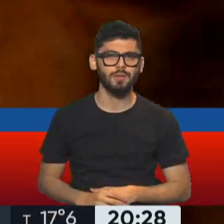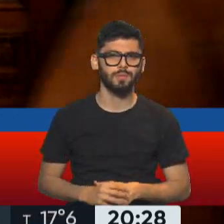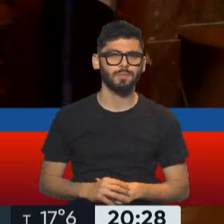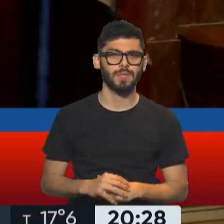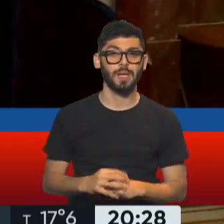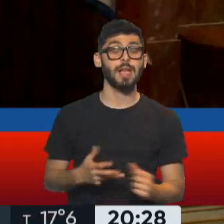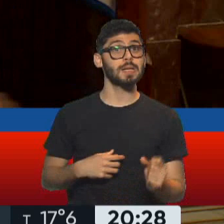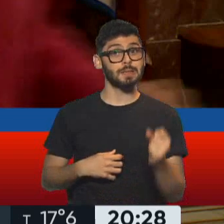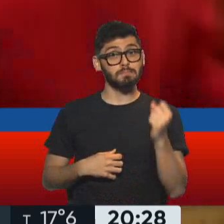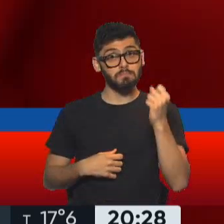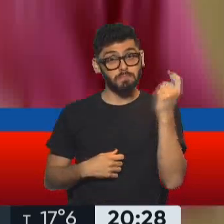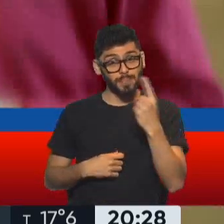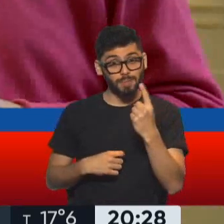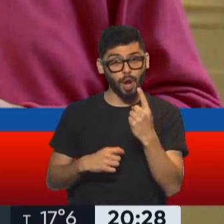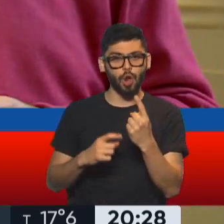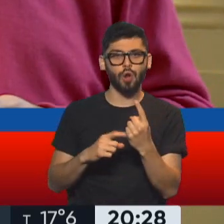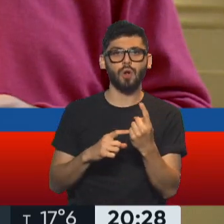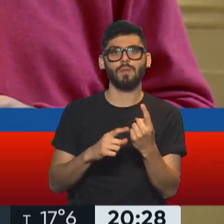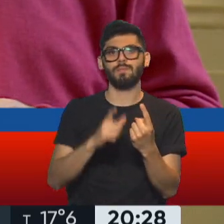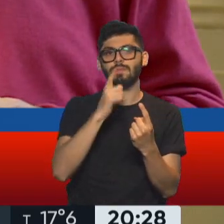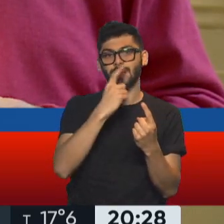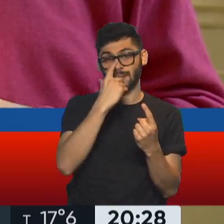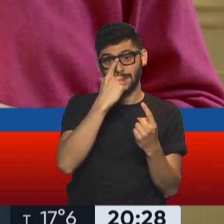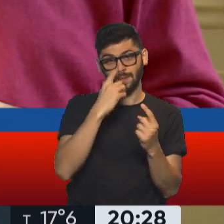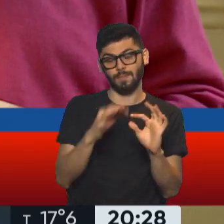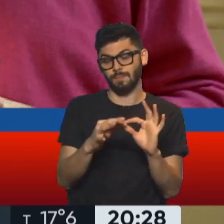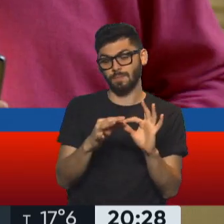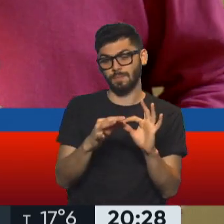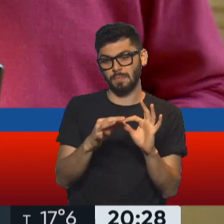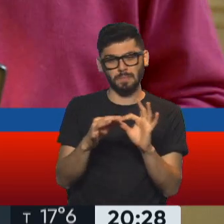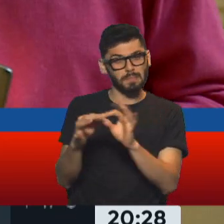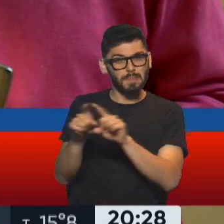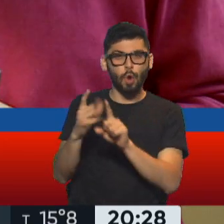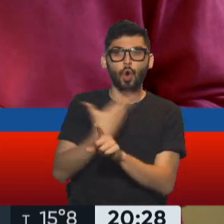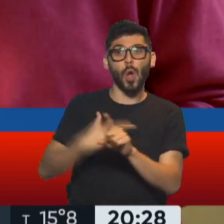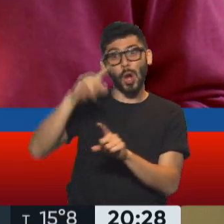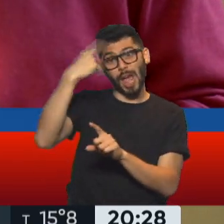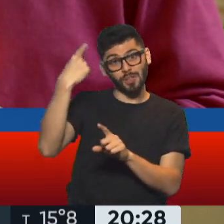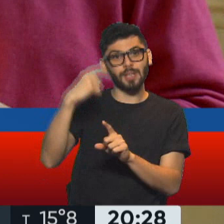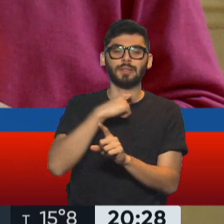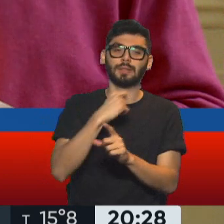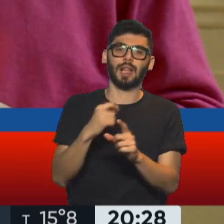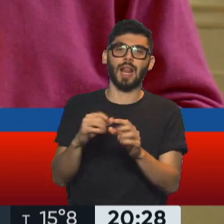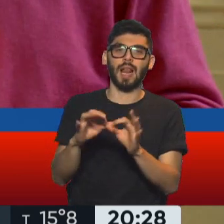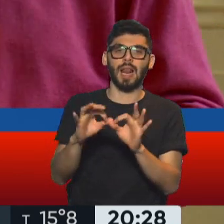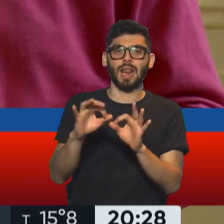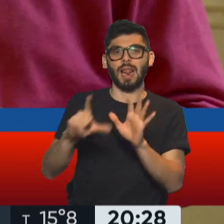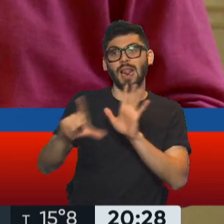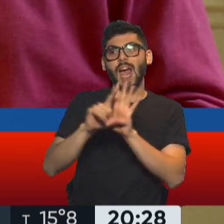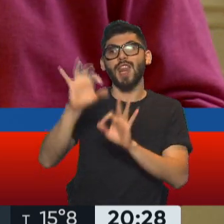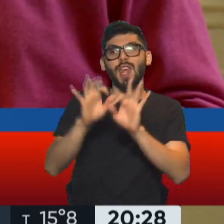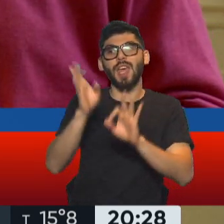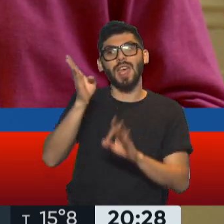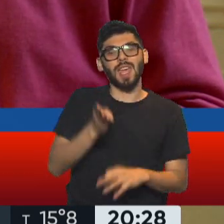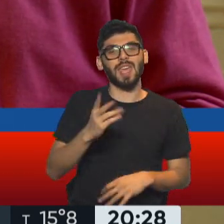que creo que viene en la línea de lo que viene haciendo el gobierno nacional, es volver a presentar la ley de cupo trans, que no solamente es